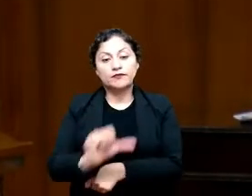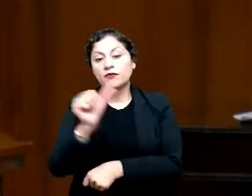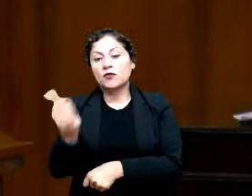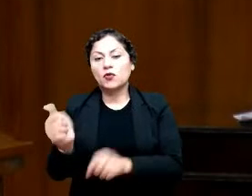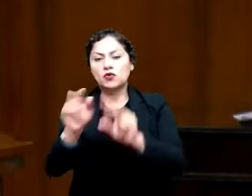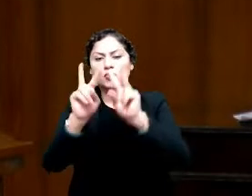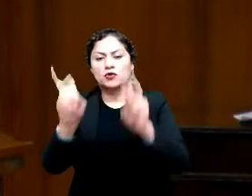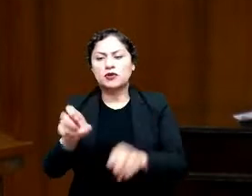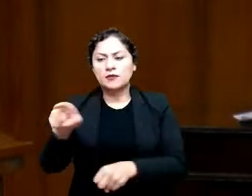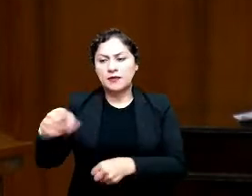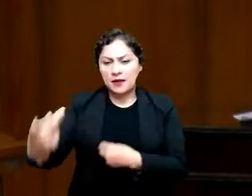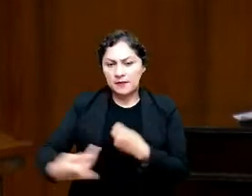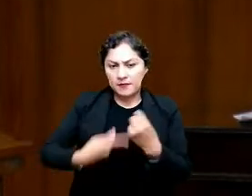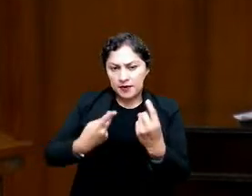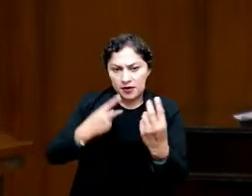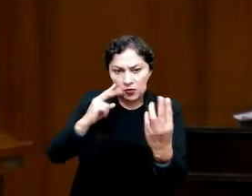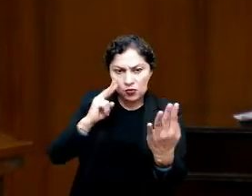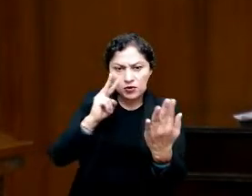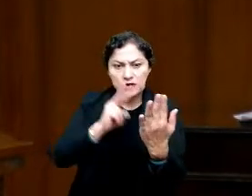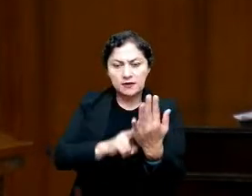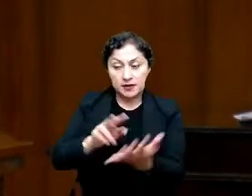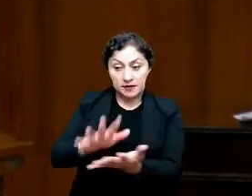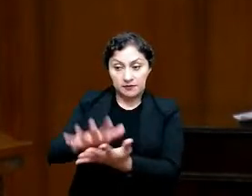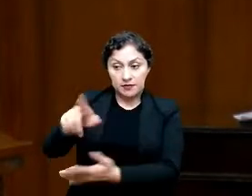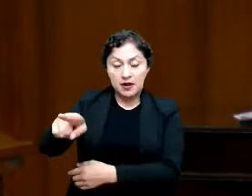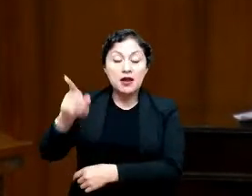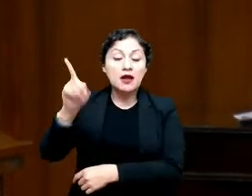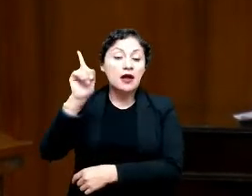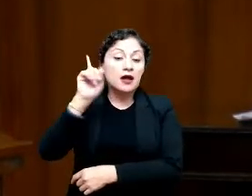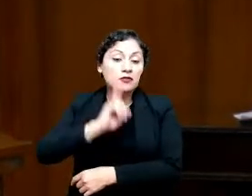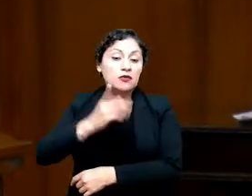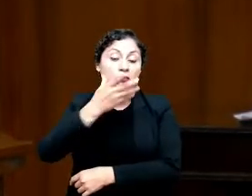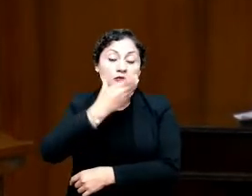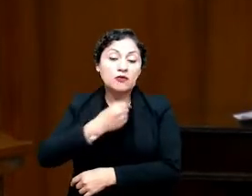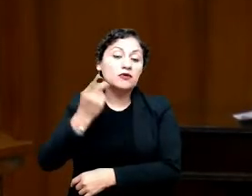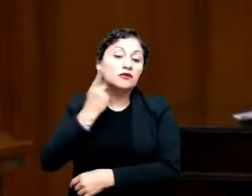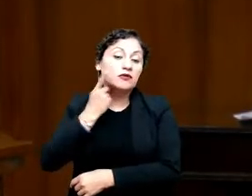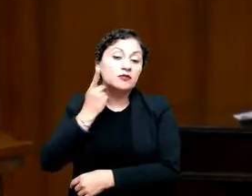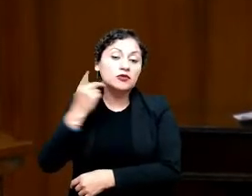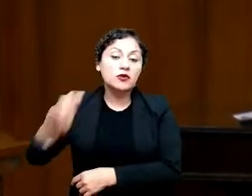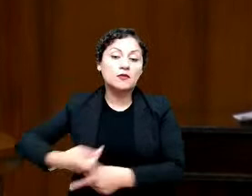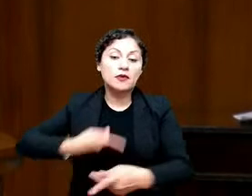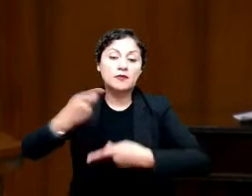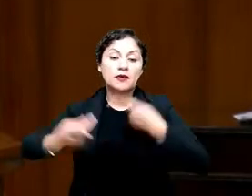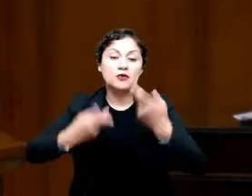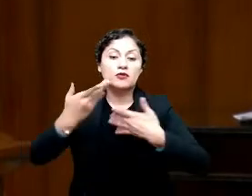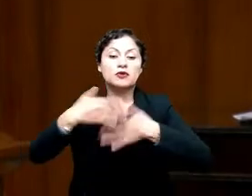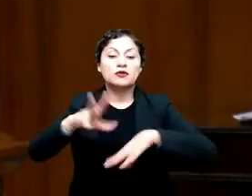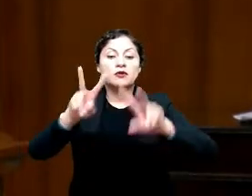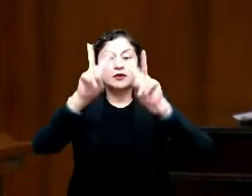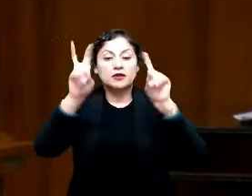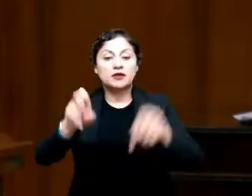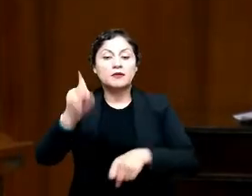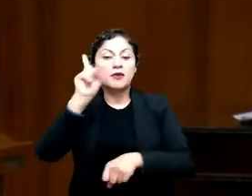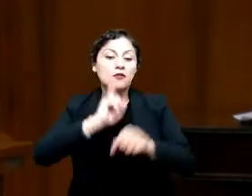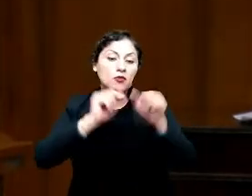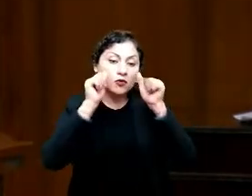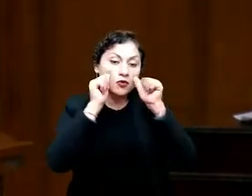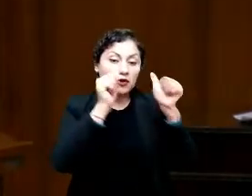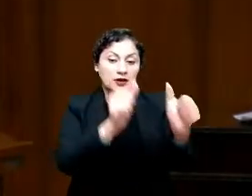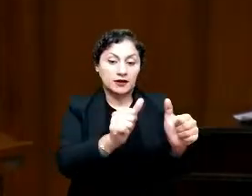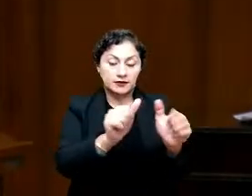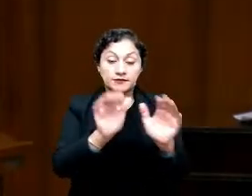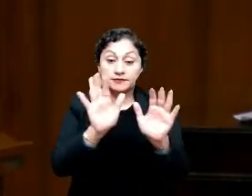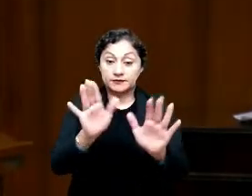que hicieron la mayoría de las diputadas y los diputados es la atención a la mujer. Lo primero que hizo el gobernador